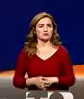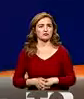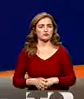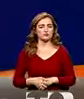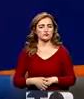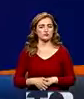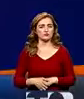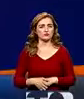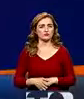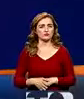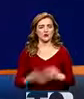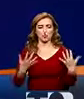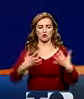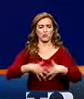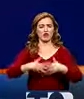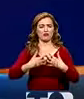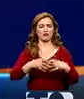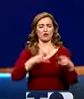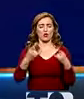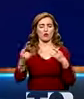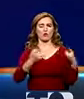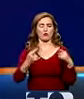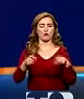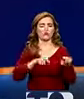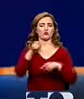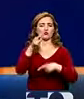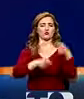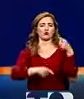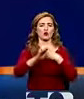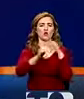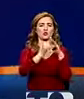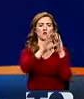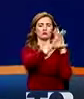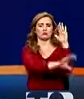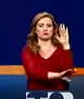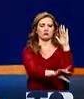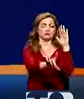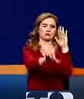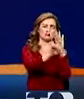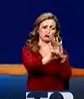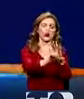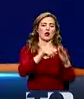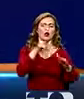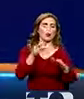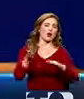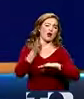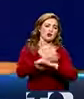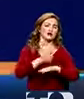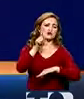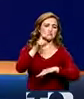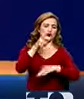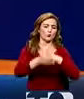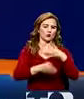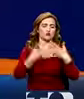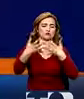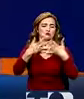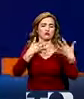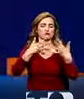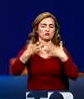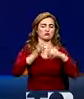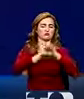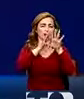haber una renovación automática eso va en contra de principios constitucionales que marca que se hagan procesos transparentes